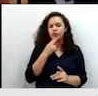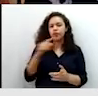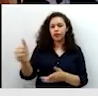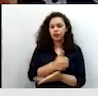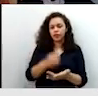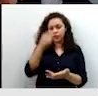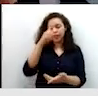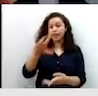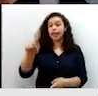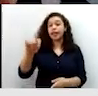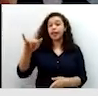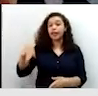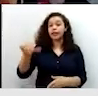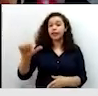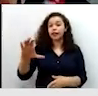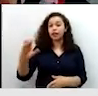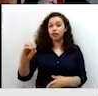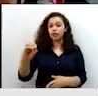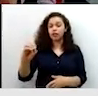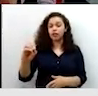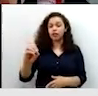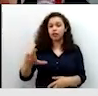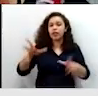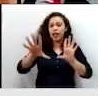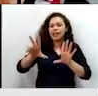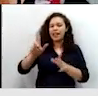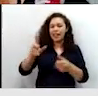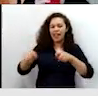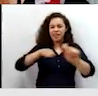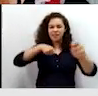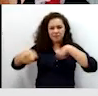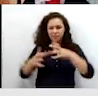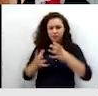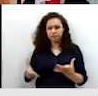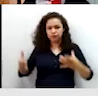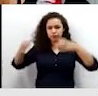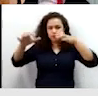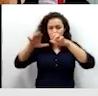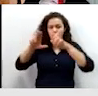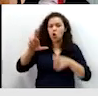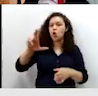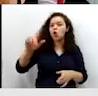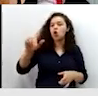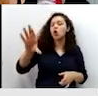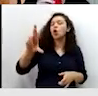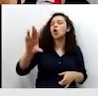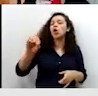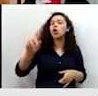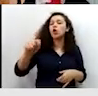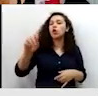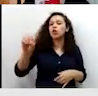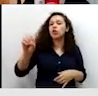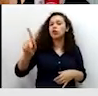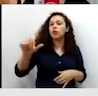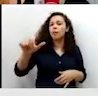los tinacos tipo Rotoplas, que ya vienen con un pulido interior que permite la